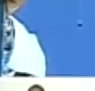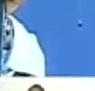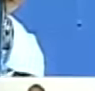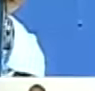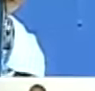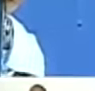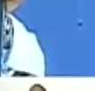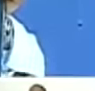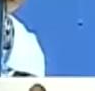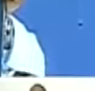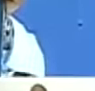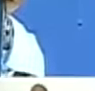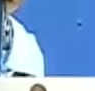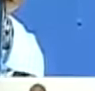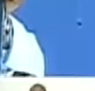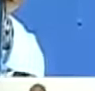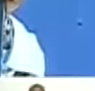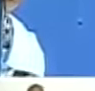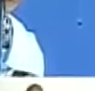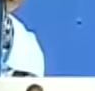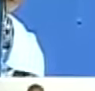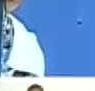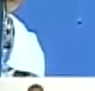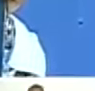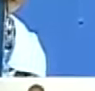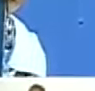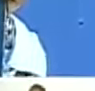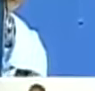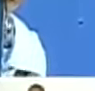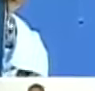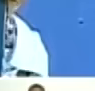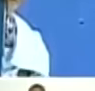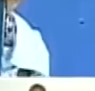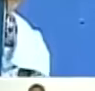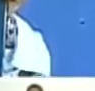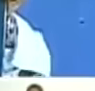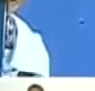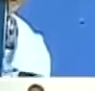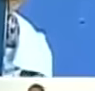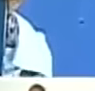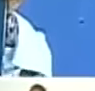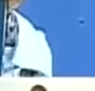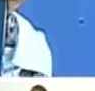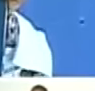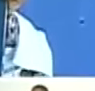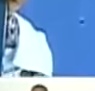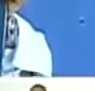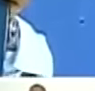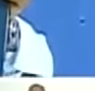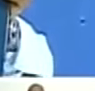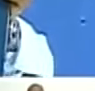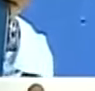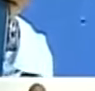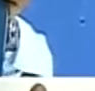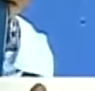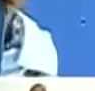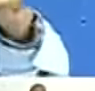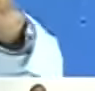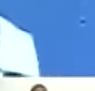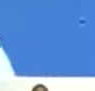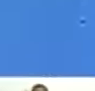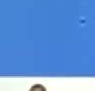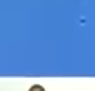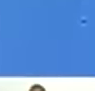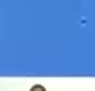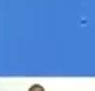unión cívico-militar policial perfecta, y Dios con nosotros. ¿Quién en contra?